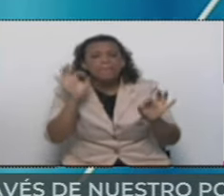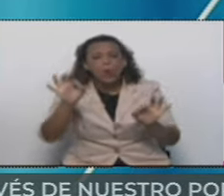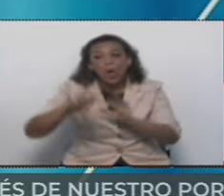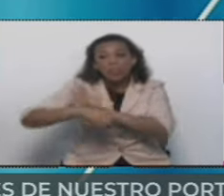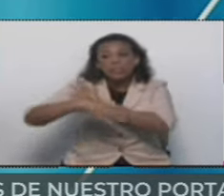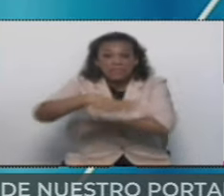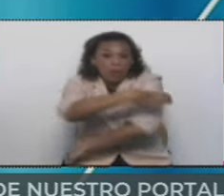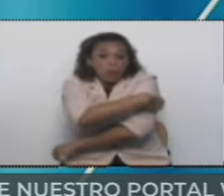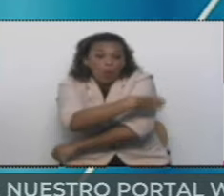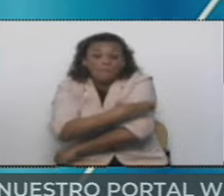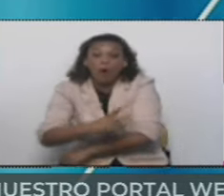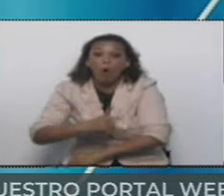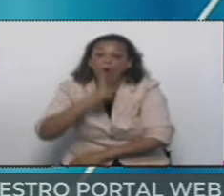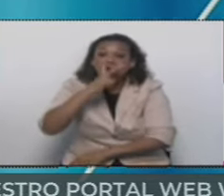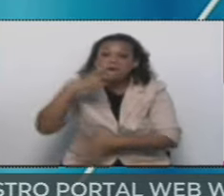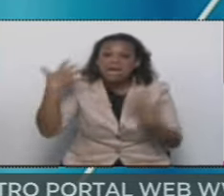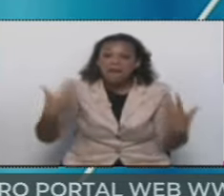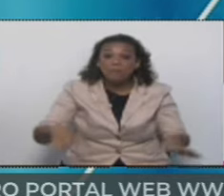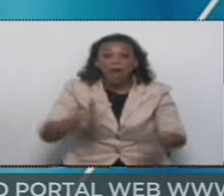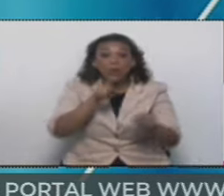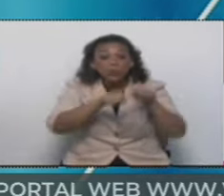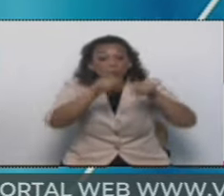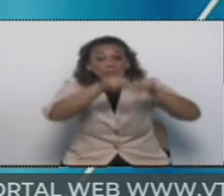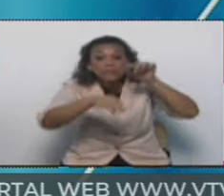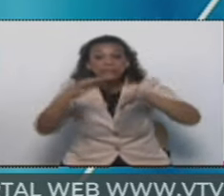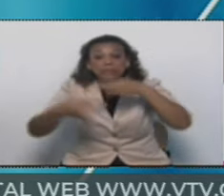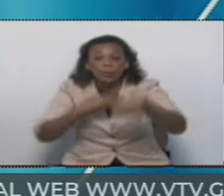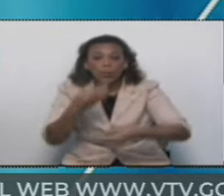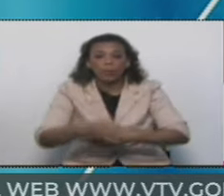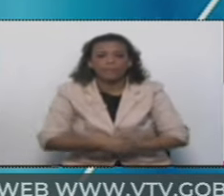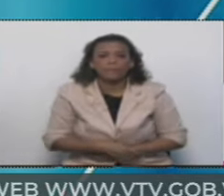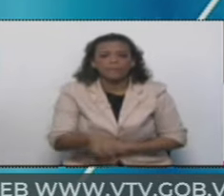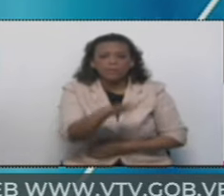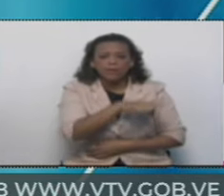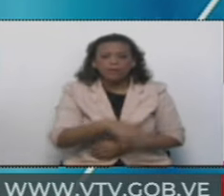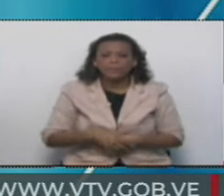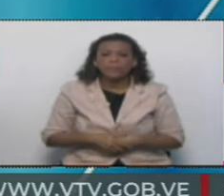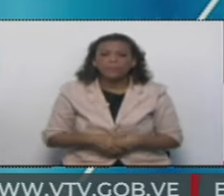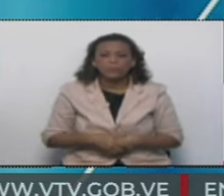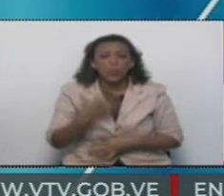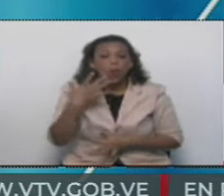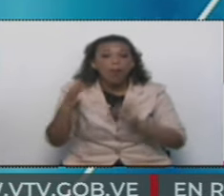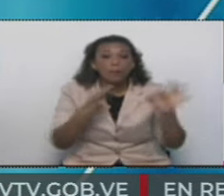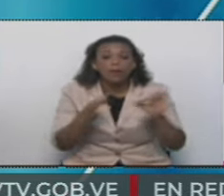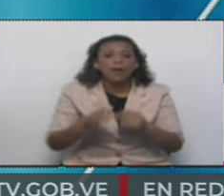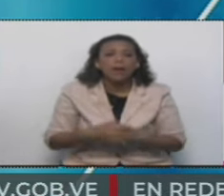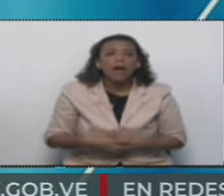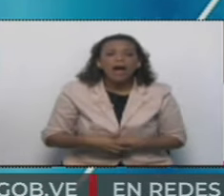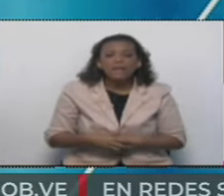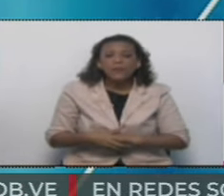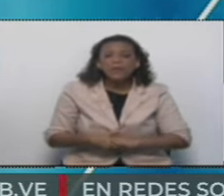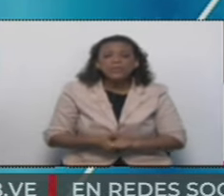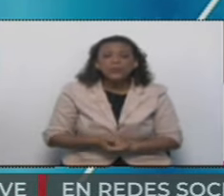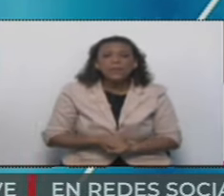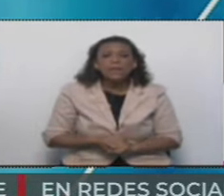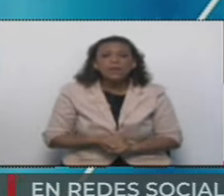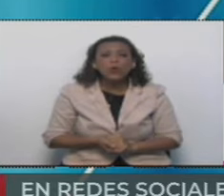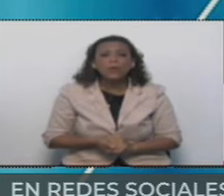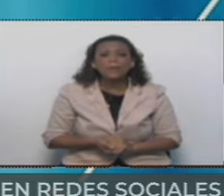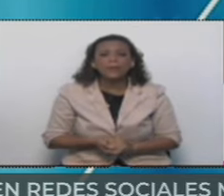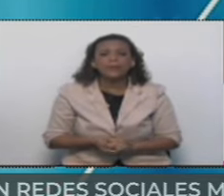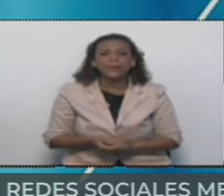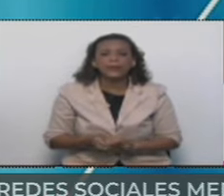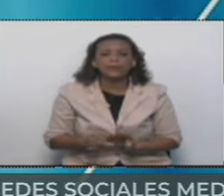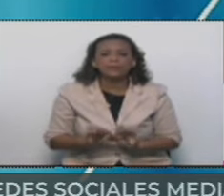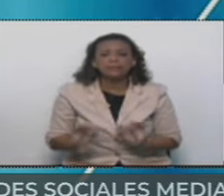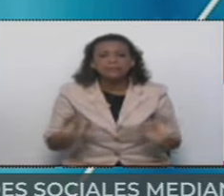hace la visión crítica política de la vinculación con la familia de los apellidos y la visión con el imperialismo. Es decir, que un profundo acto de conciencia política,